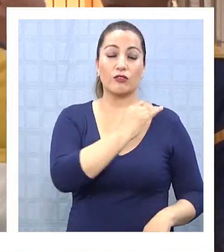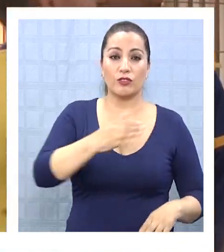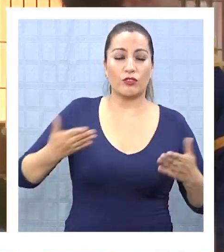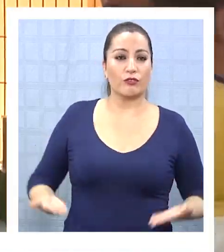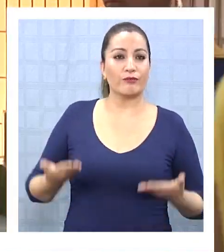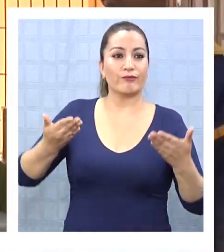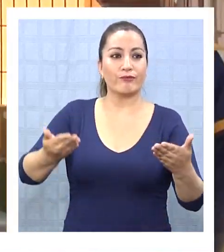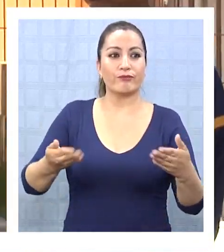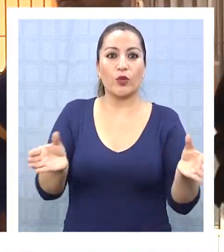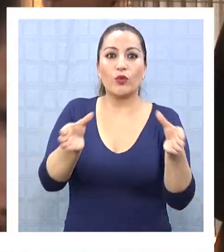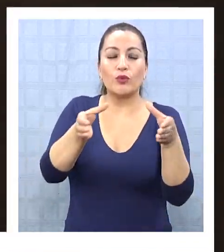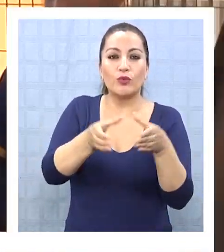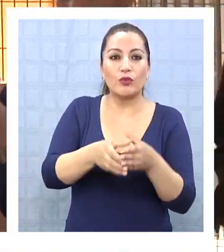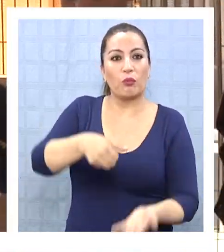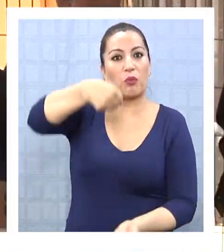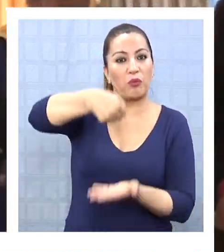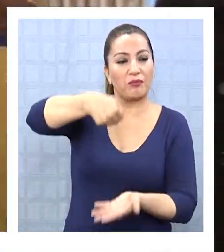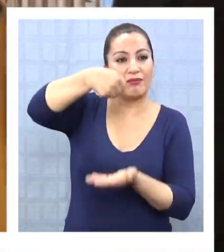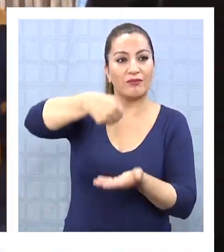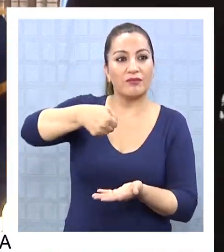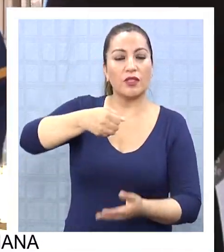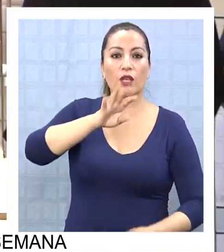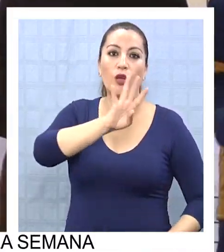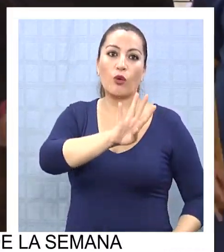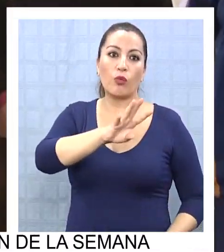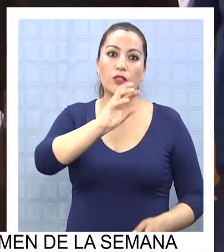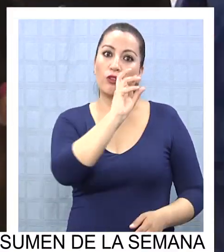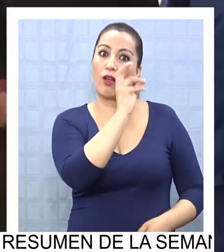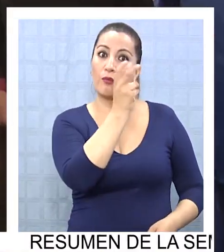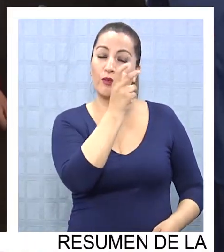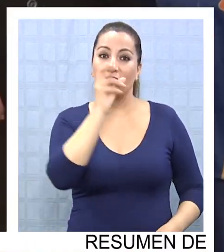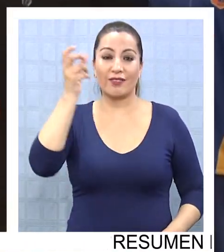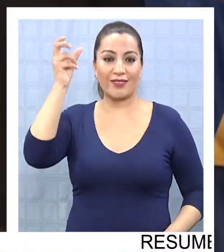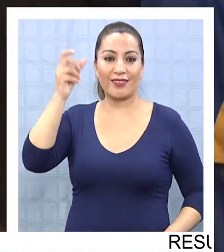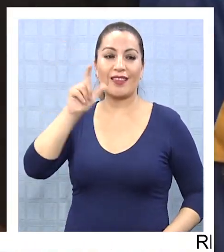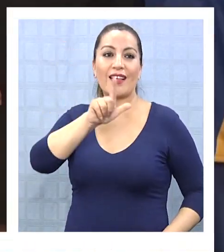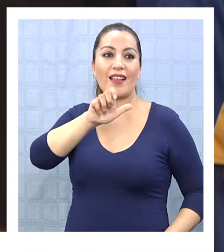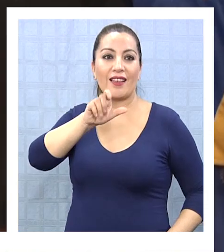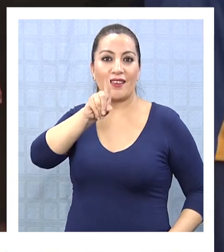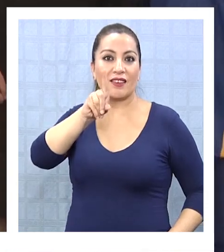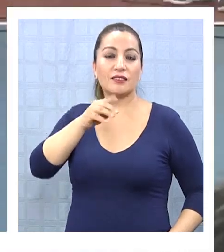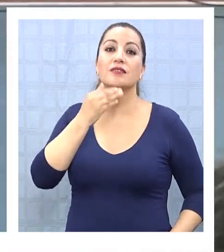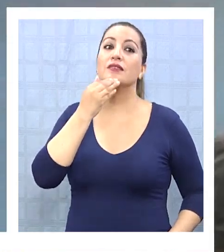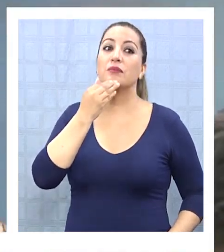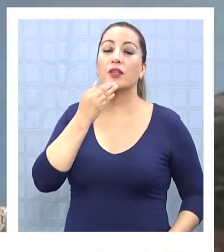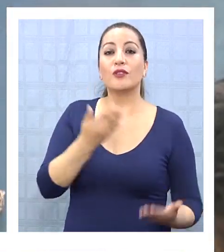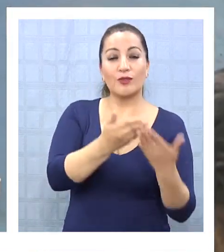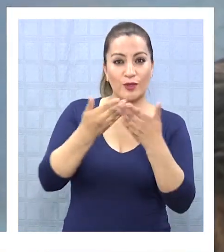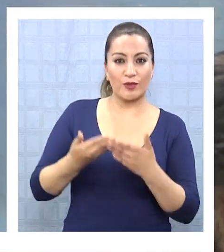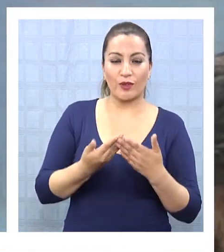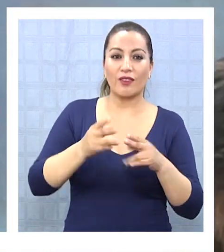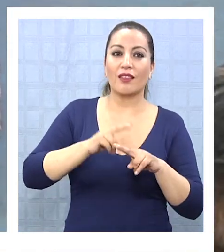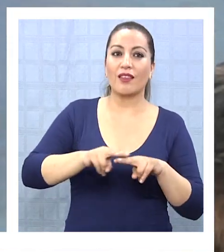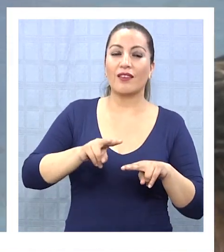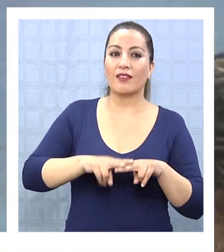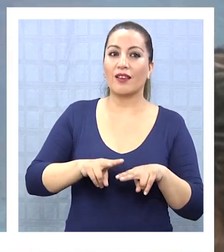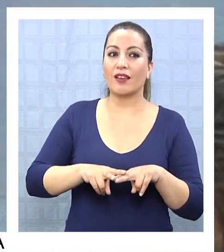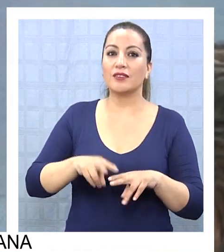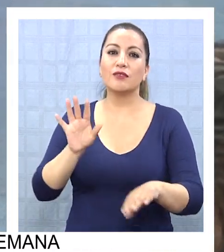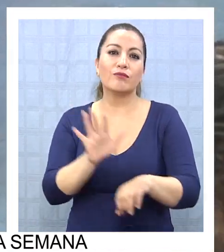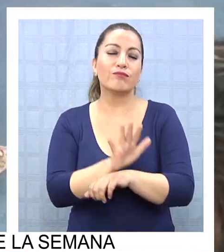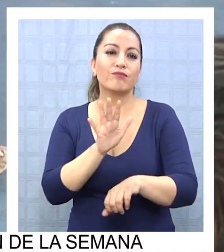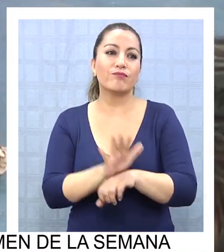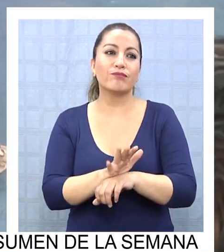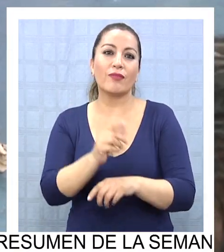que consiste en cuatro ampolletas LED. Además, los propios alumnos realizaron una obra relacionada a la evolución de la iluminación,